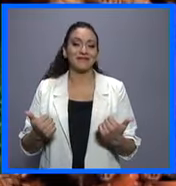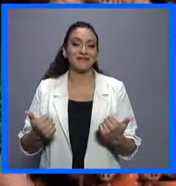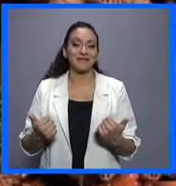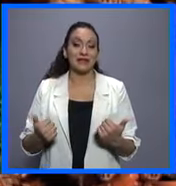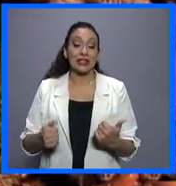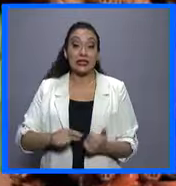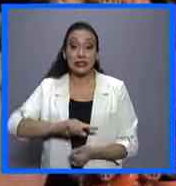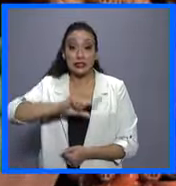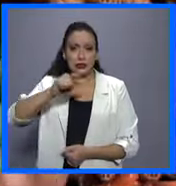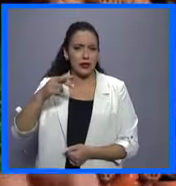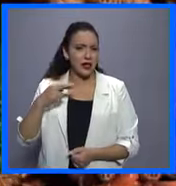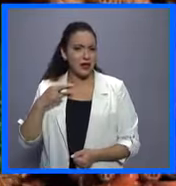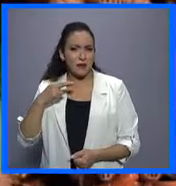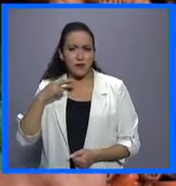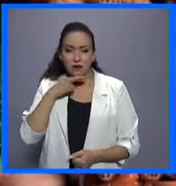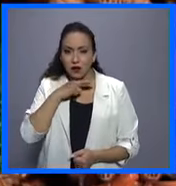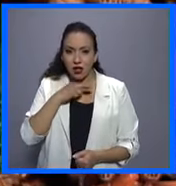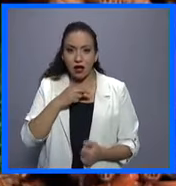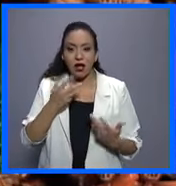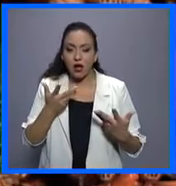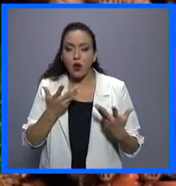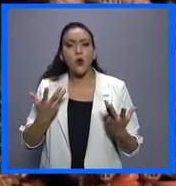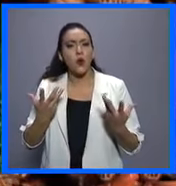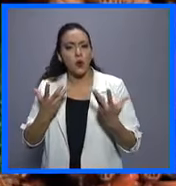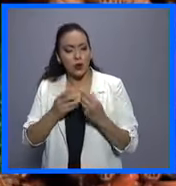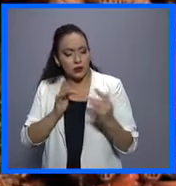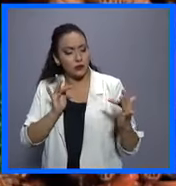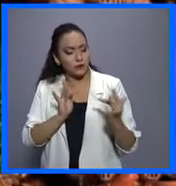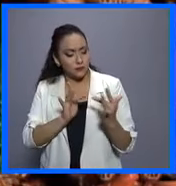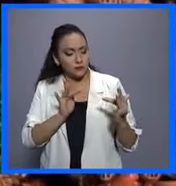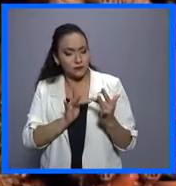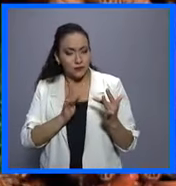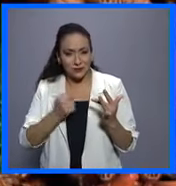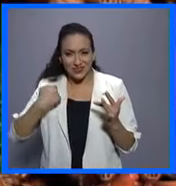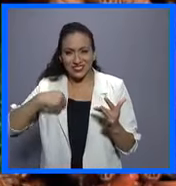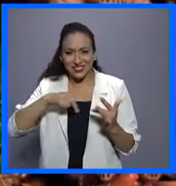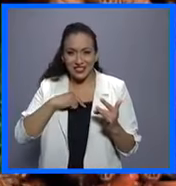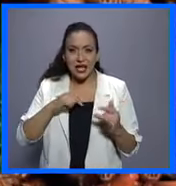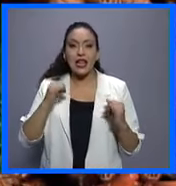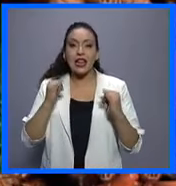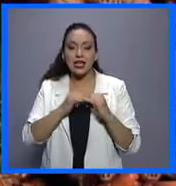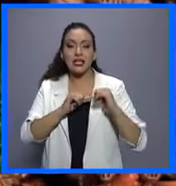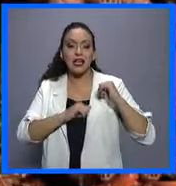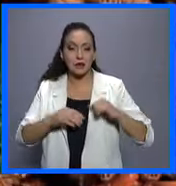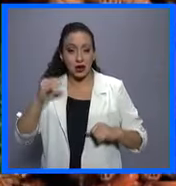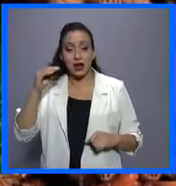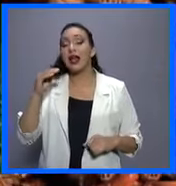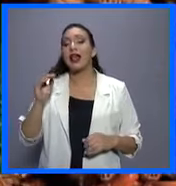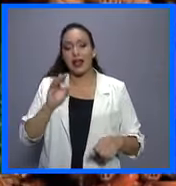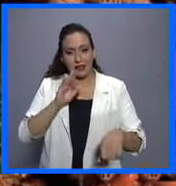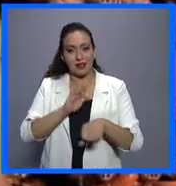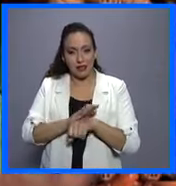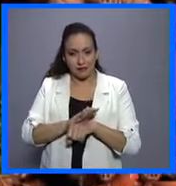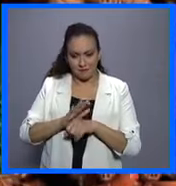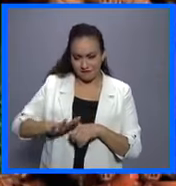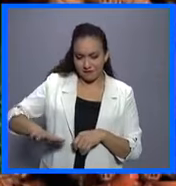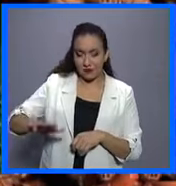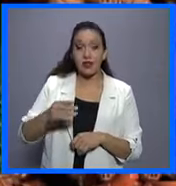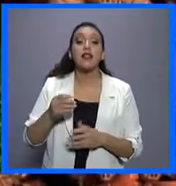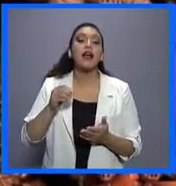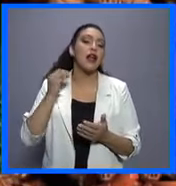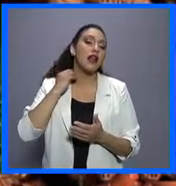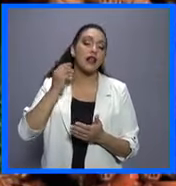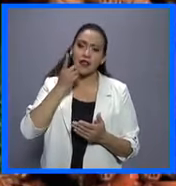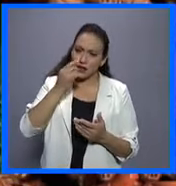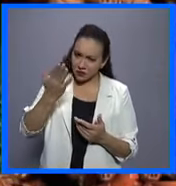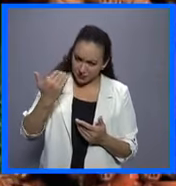De inmediato se pusieron en comunicación con la Defensoría de la Nación y nos dieron una cita ese